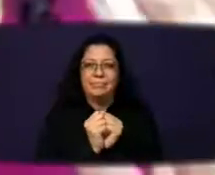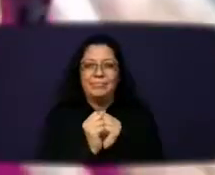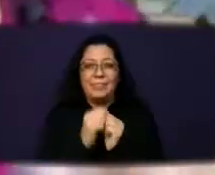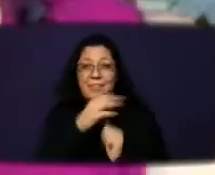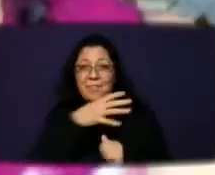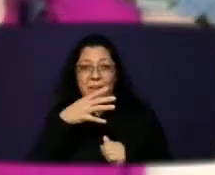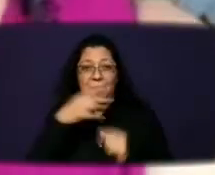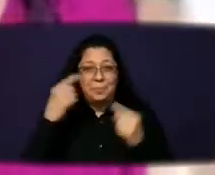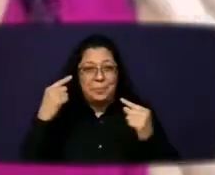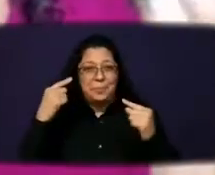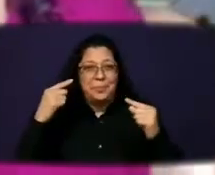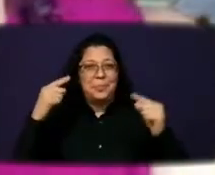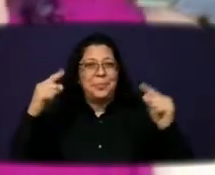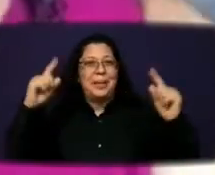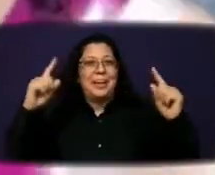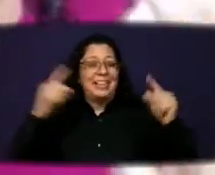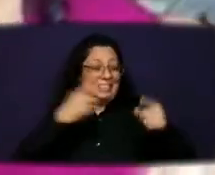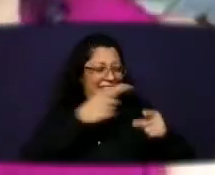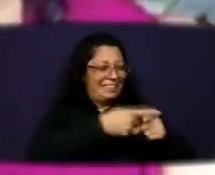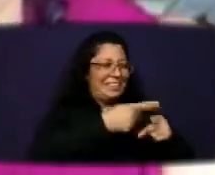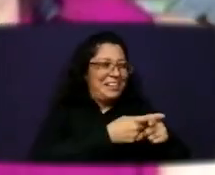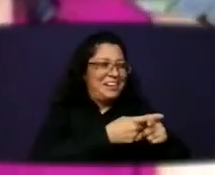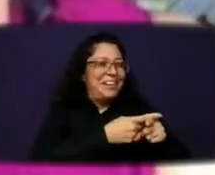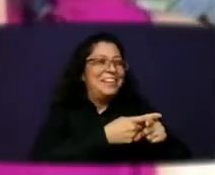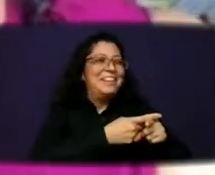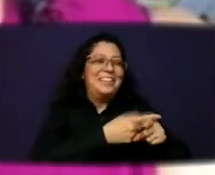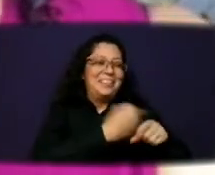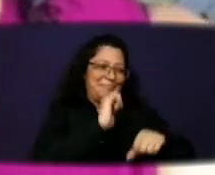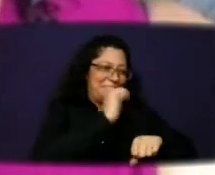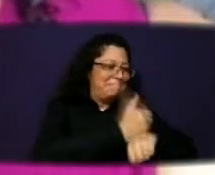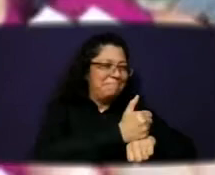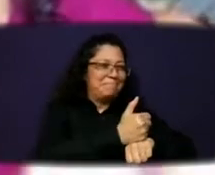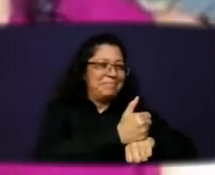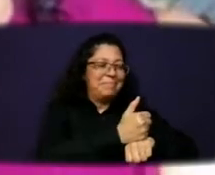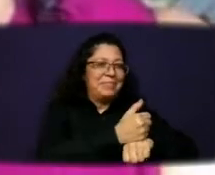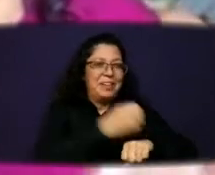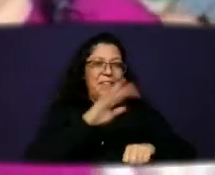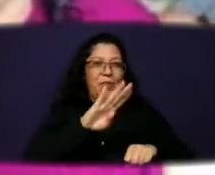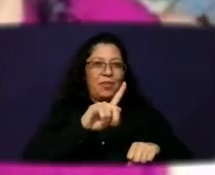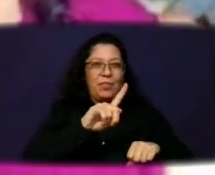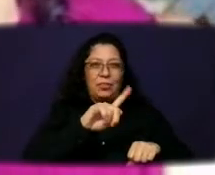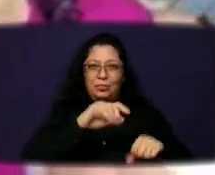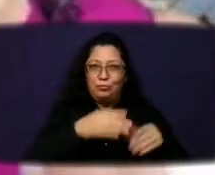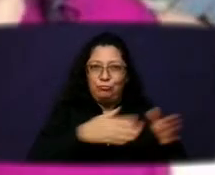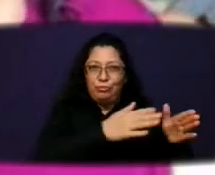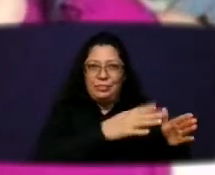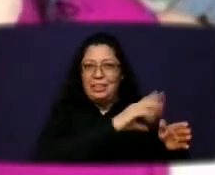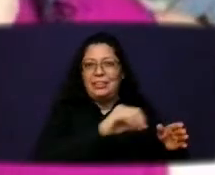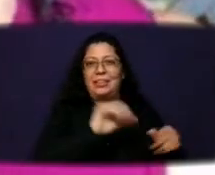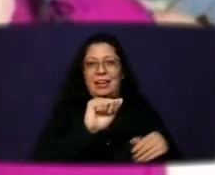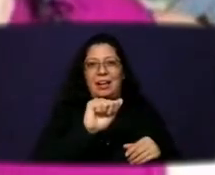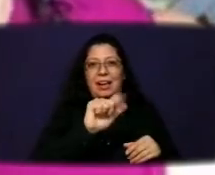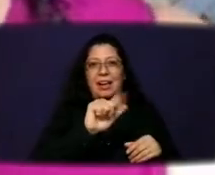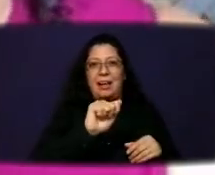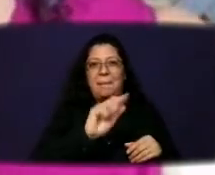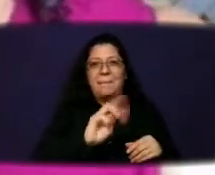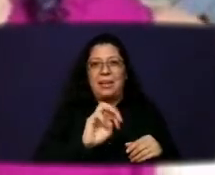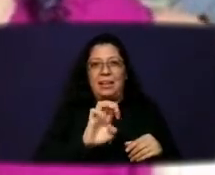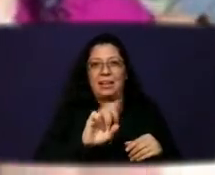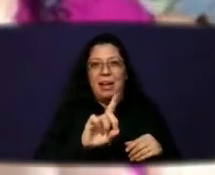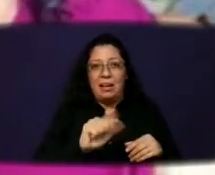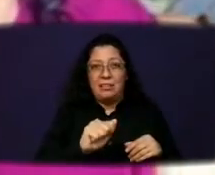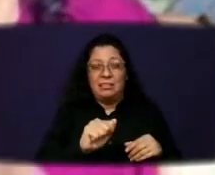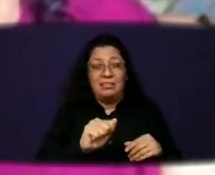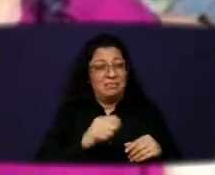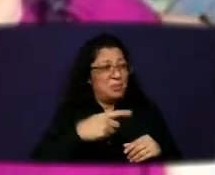En la esquina de la 41 y Alameda, nosotros creamos algo. Algo